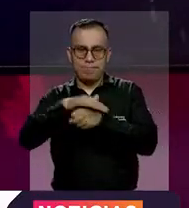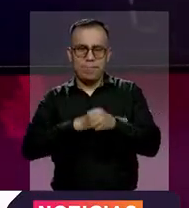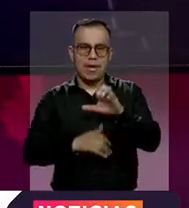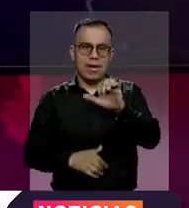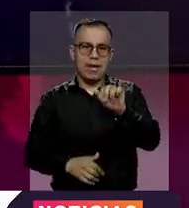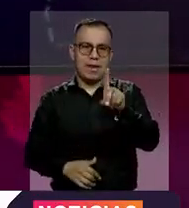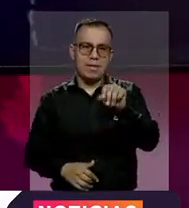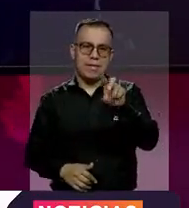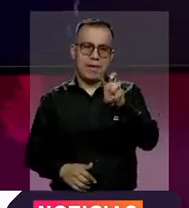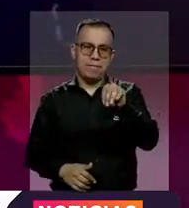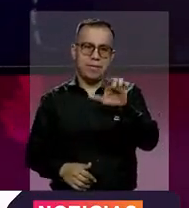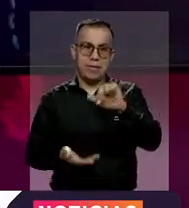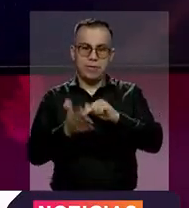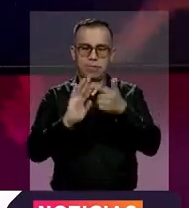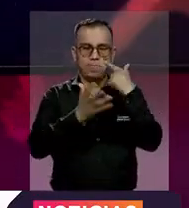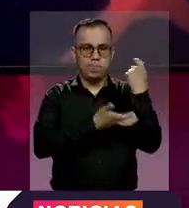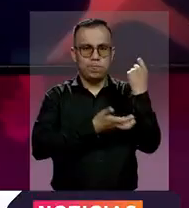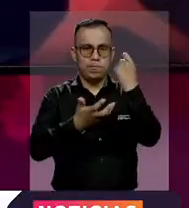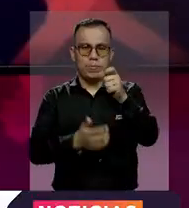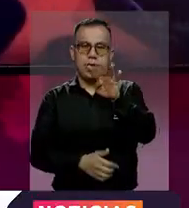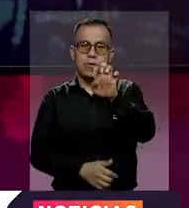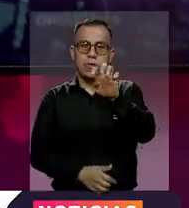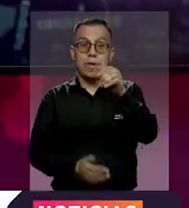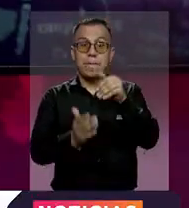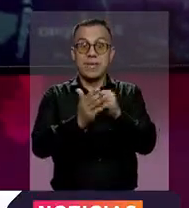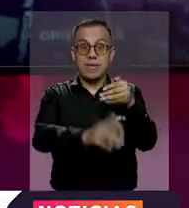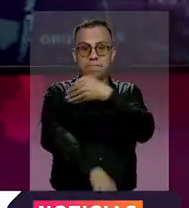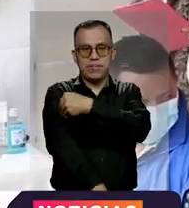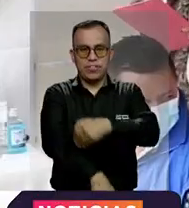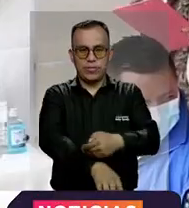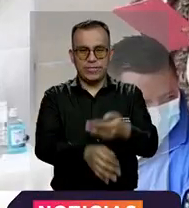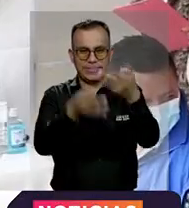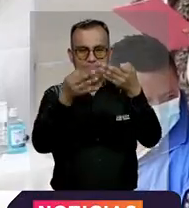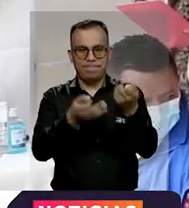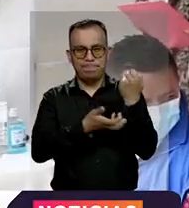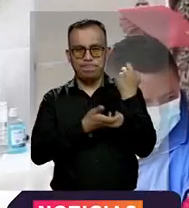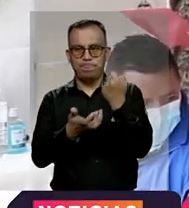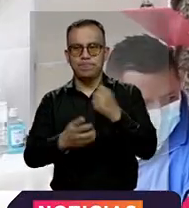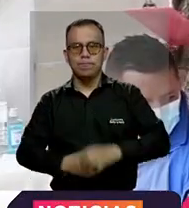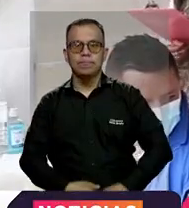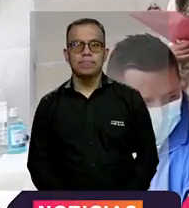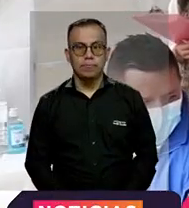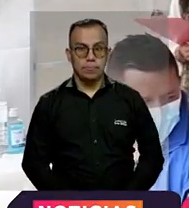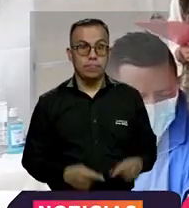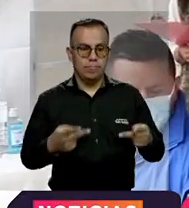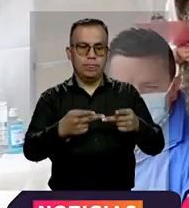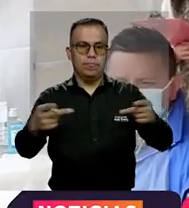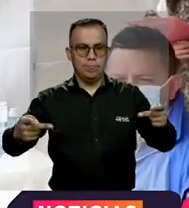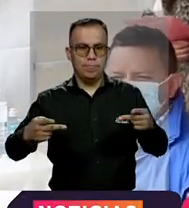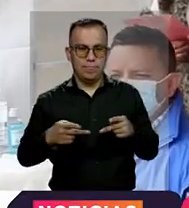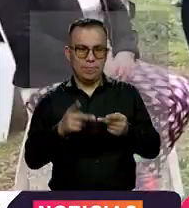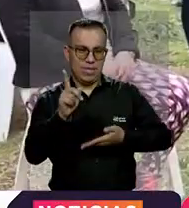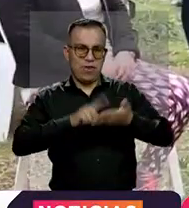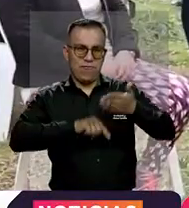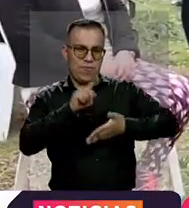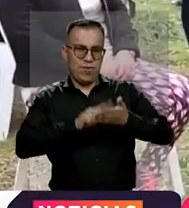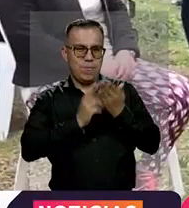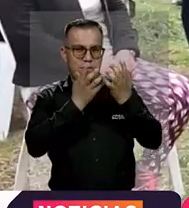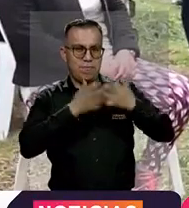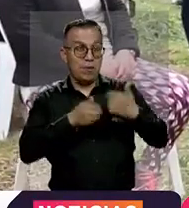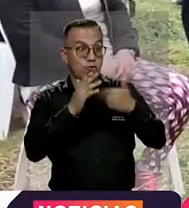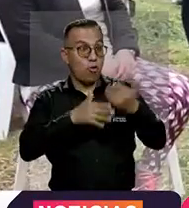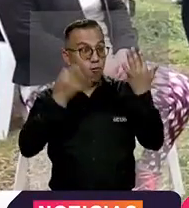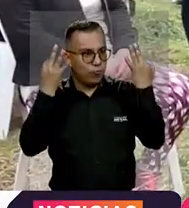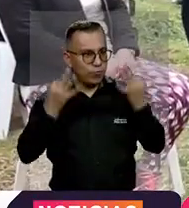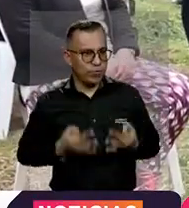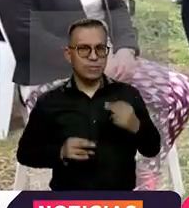más la obra tendrá una inversión de 9 mil millones de pesos con la entrega del predio a la firma contratista arranca